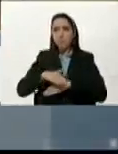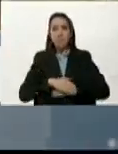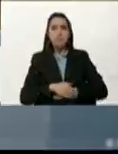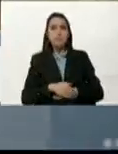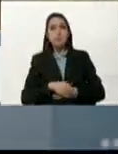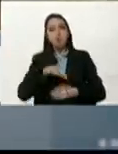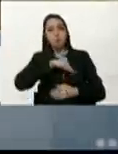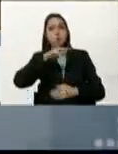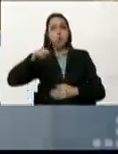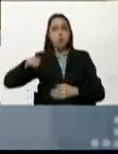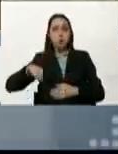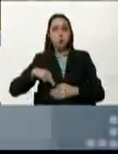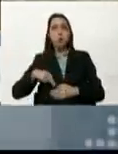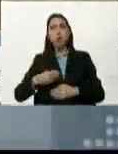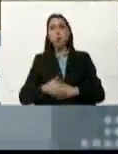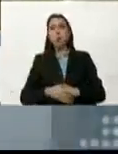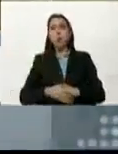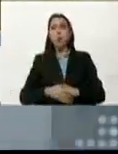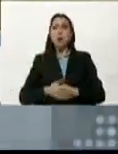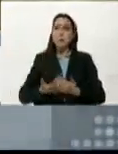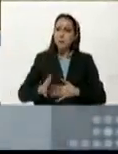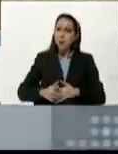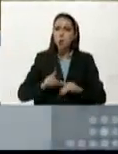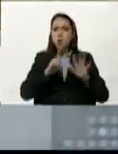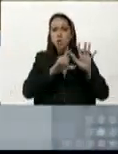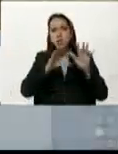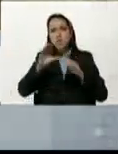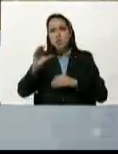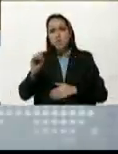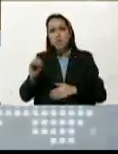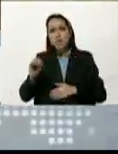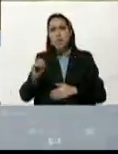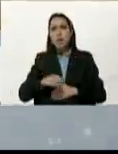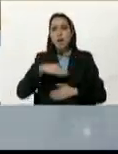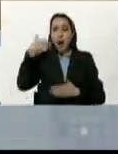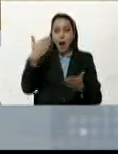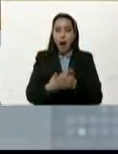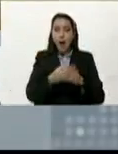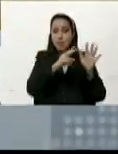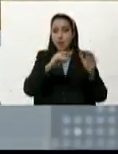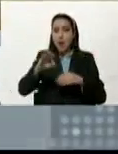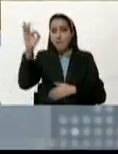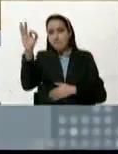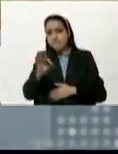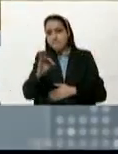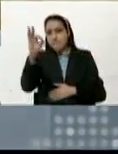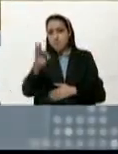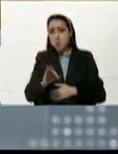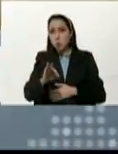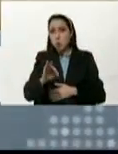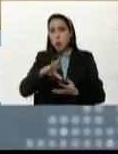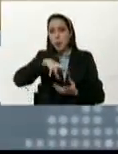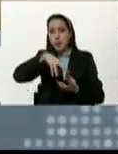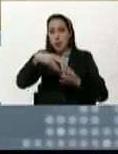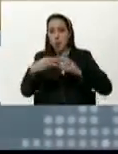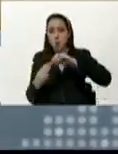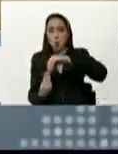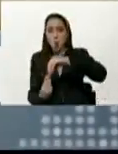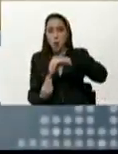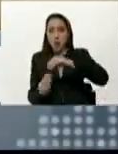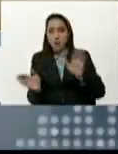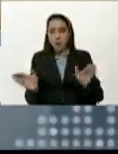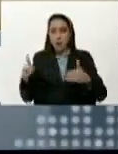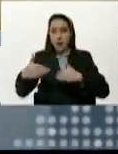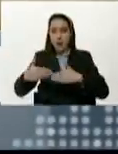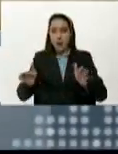nosotros traíamos entre 60 a 70 por ciento de los clips en caja